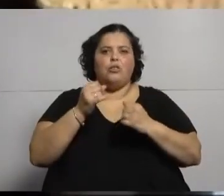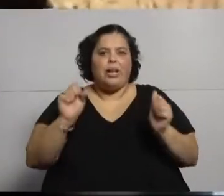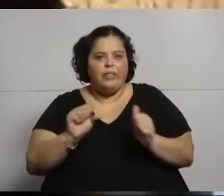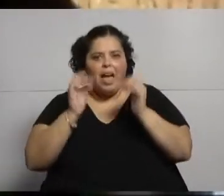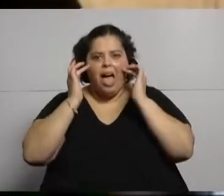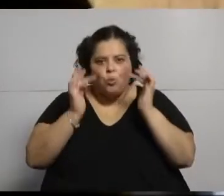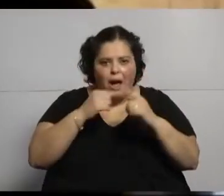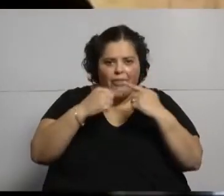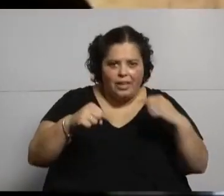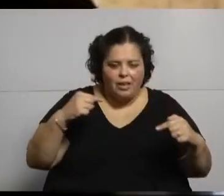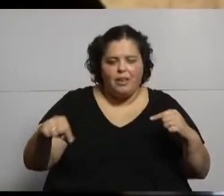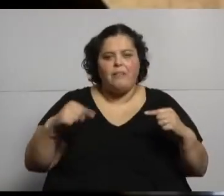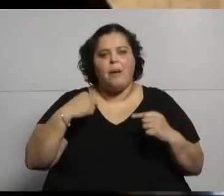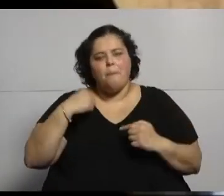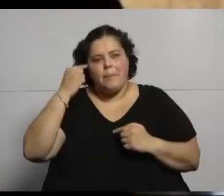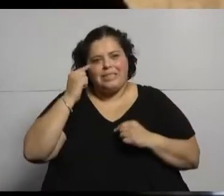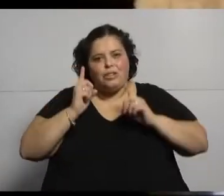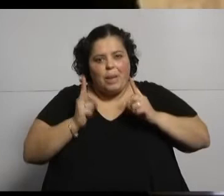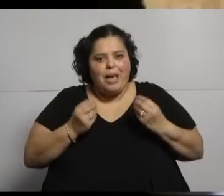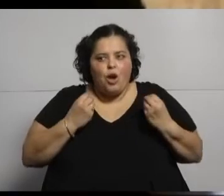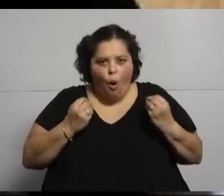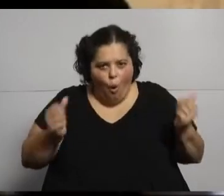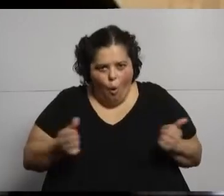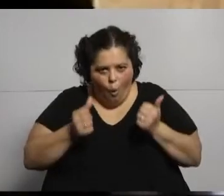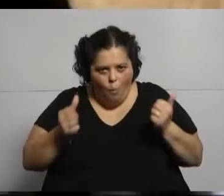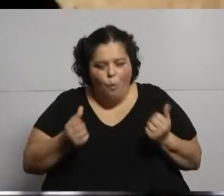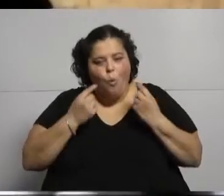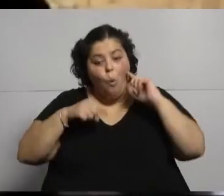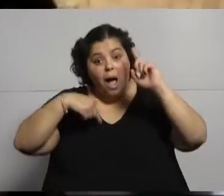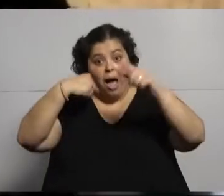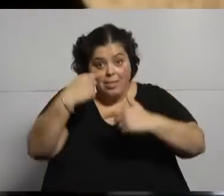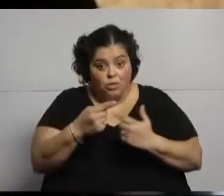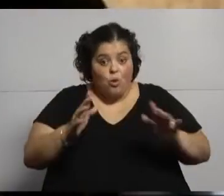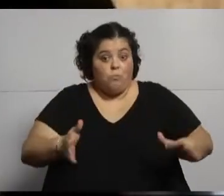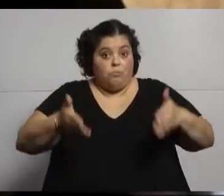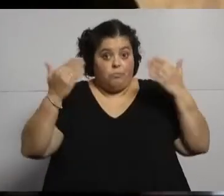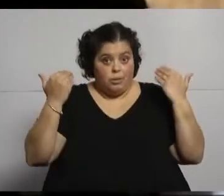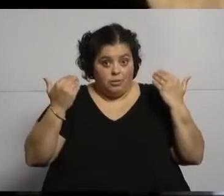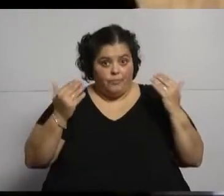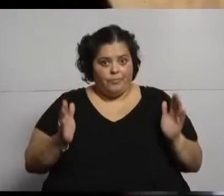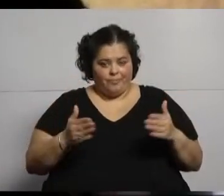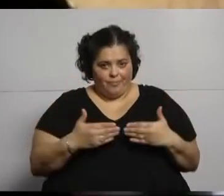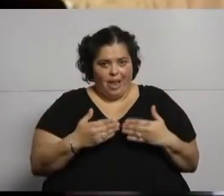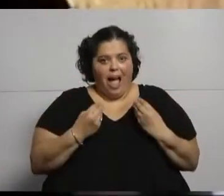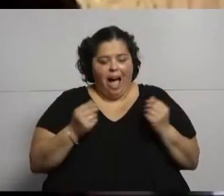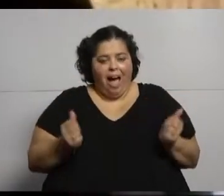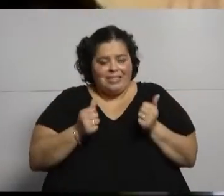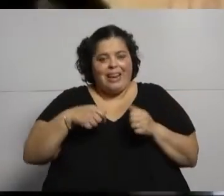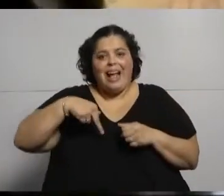educativas, fuimos pensando qué podíamos hacer para cuando se levantaban las restricciones para lo que aquí se llaman las caminatas